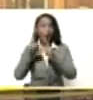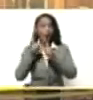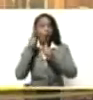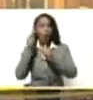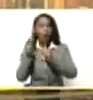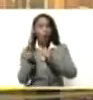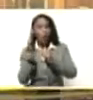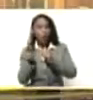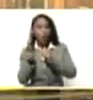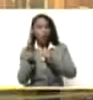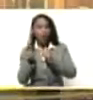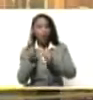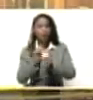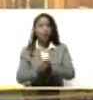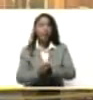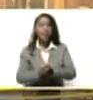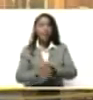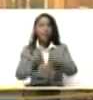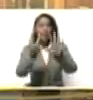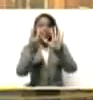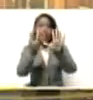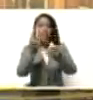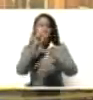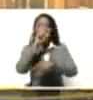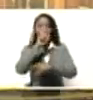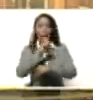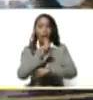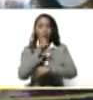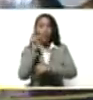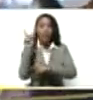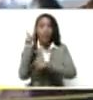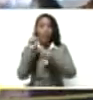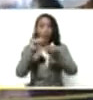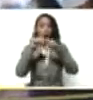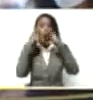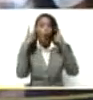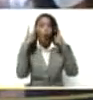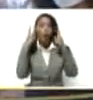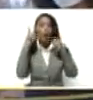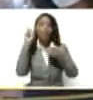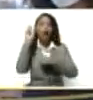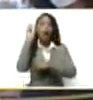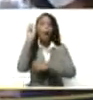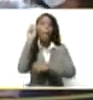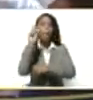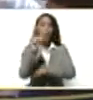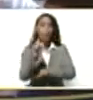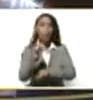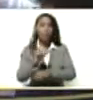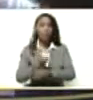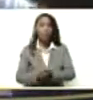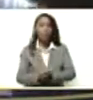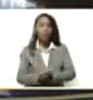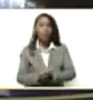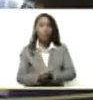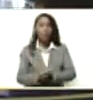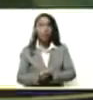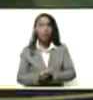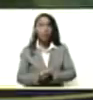un comité de partidos en la juventud después garrido fue secretario parroquial de la juventud para ros